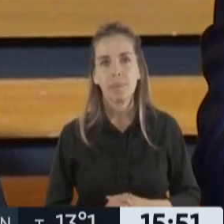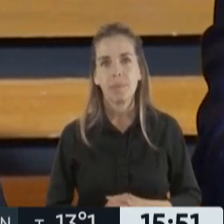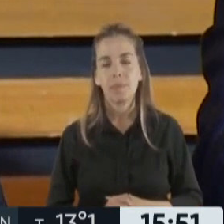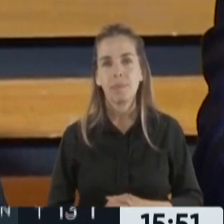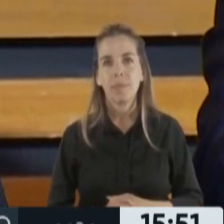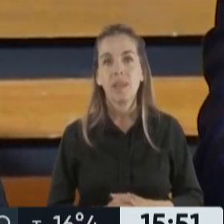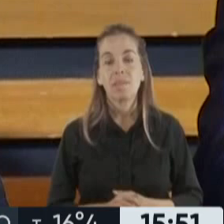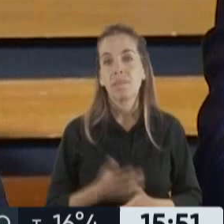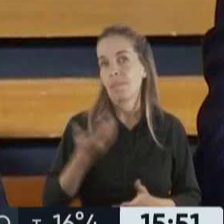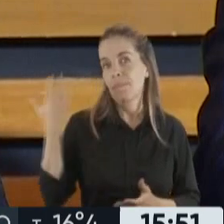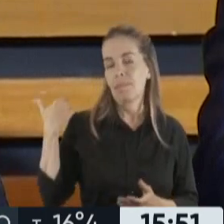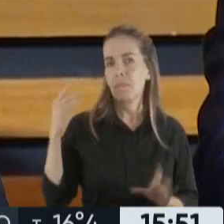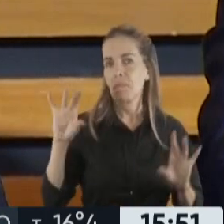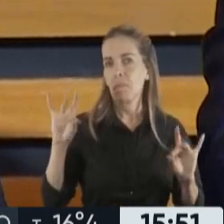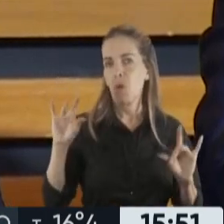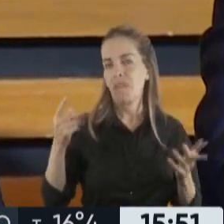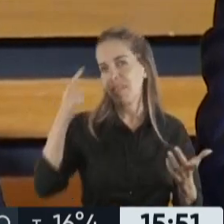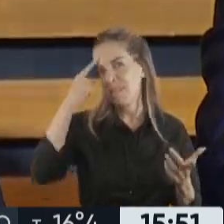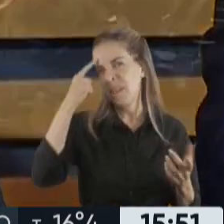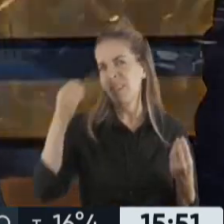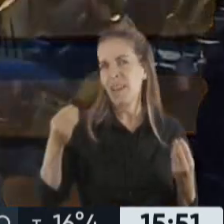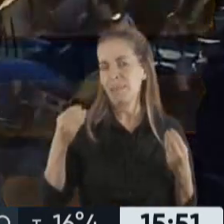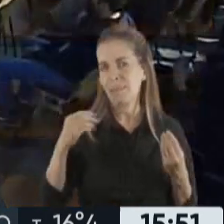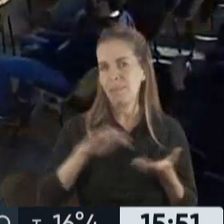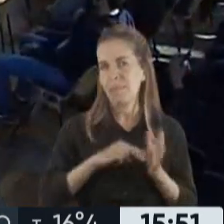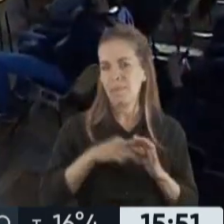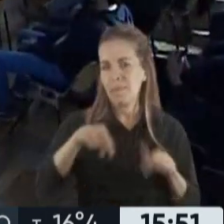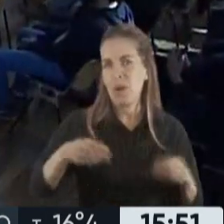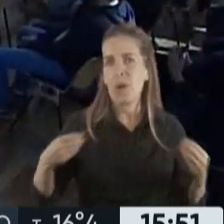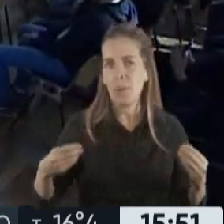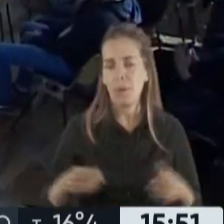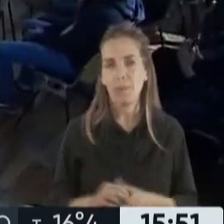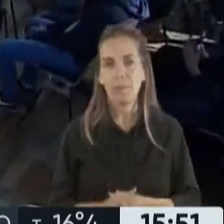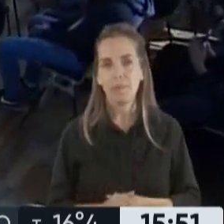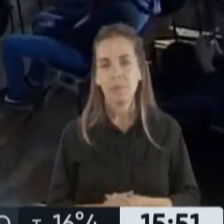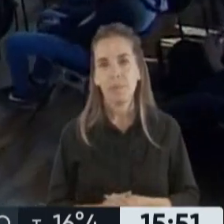donde era muy difícil enfrentar el problema.